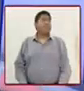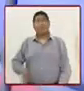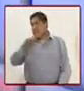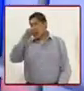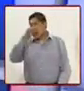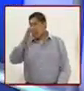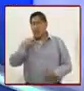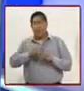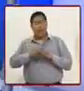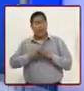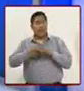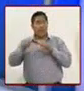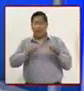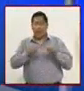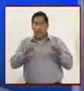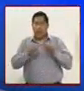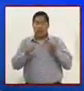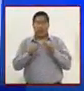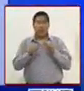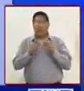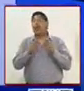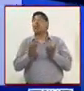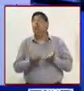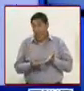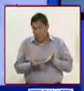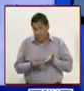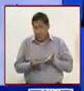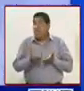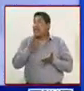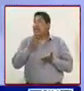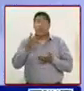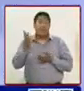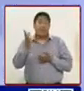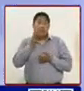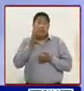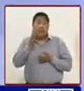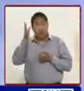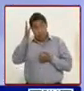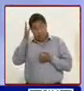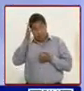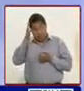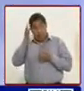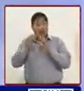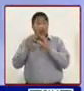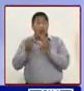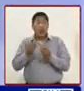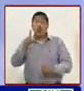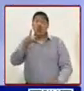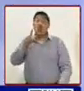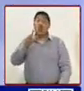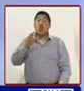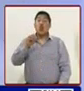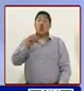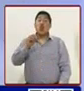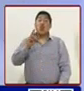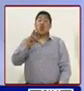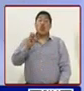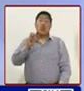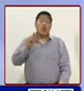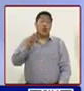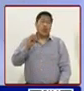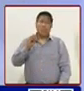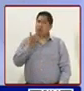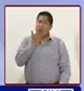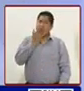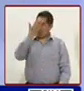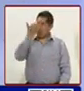A pocos días de iniciar las actividades educativas hay preocupación. ¿Y saben quiénes? En los padres de familia y también estudiantes del Colegio Loreto. ¿Por qué? Héctor